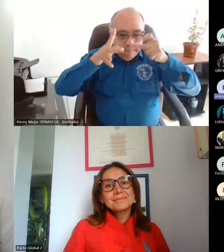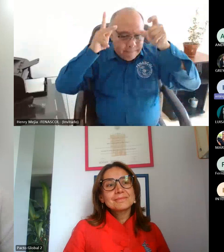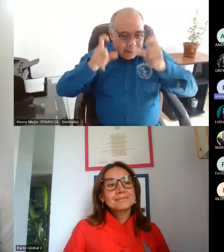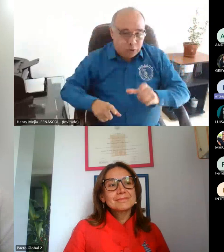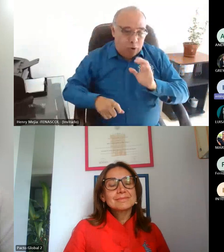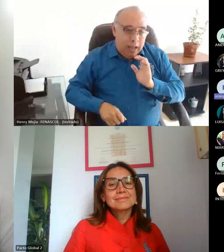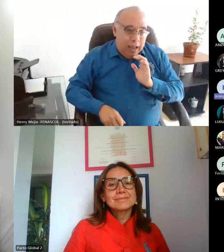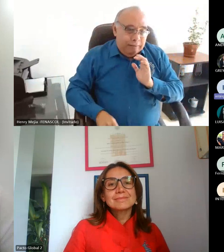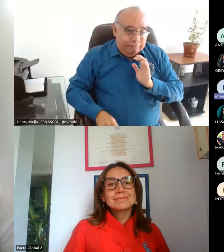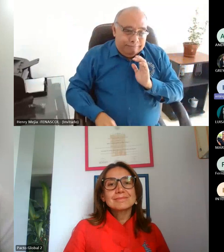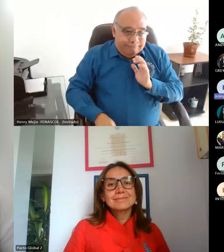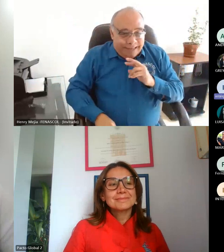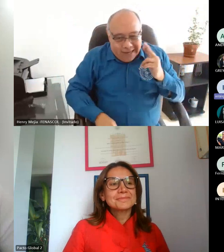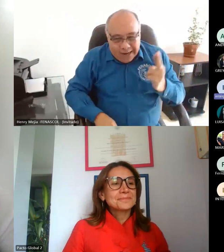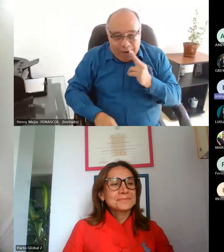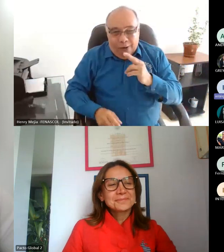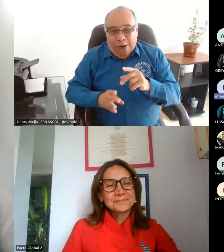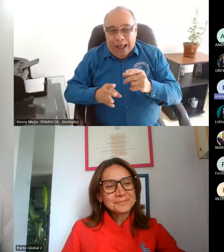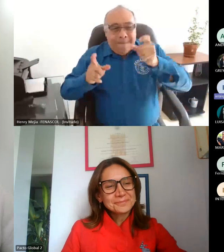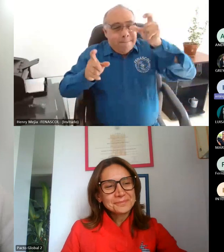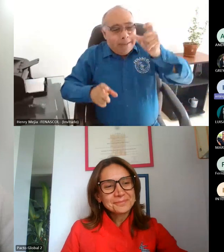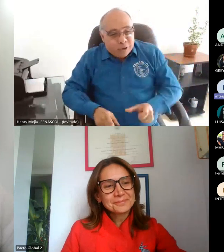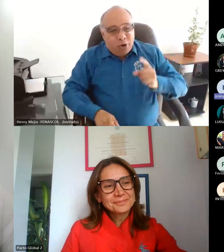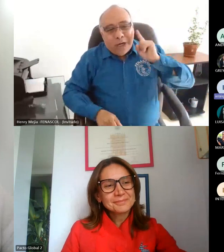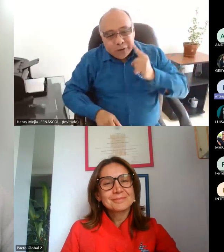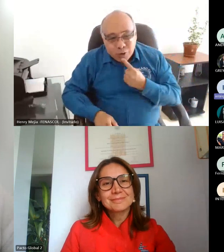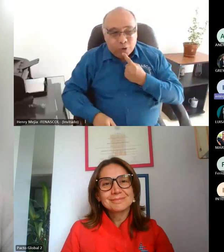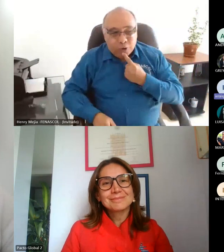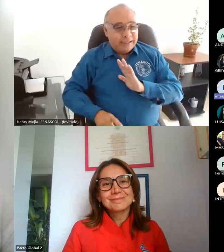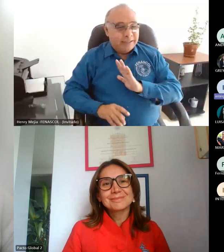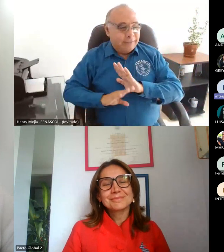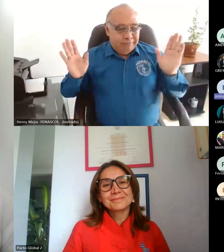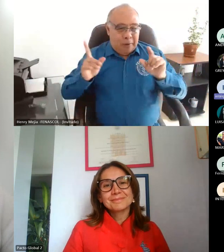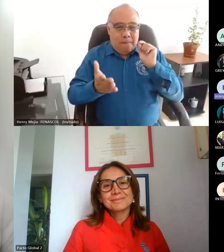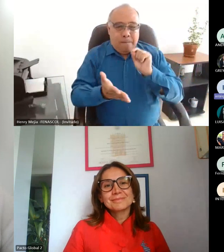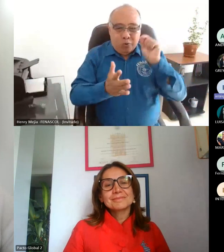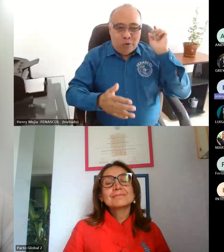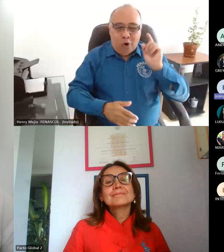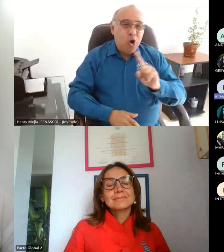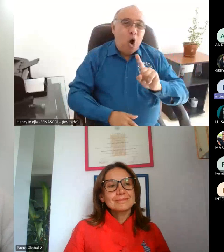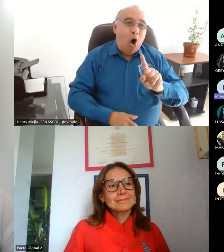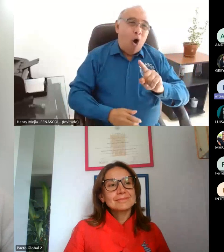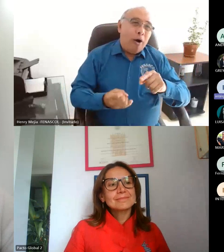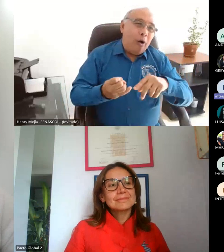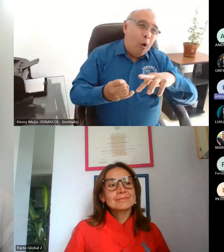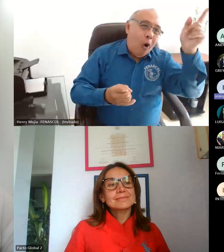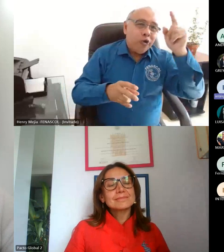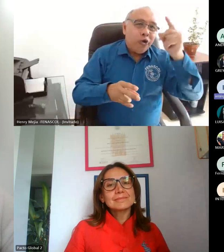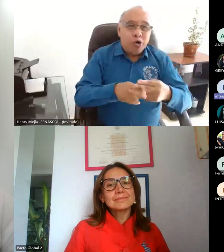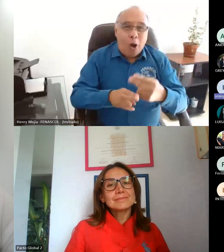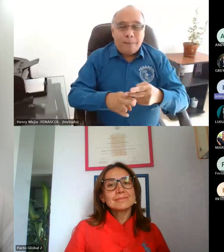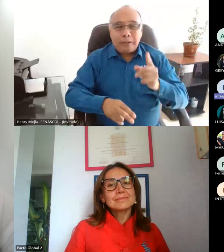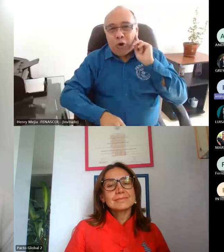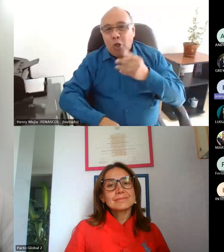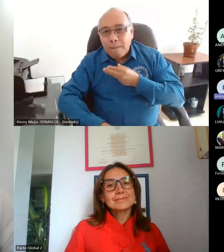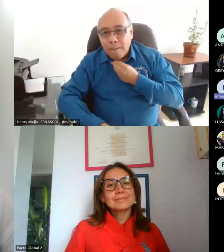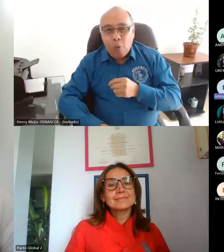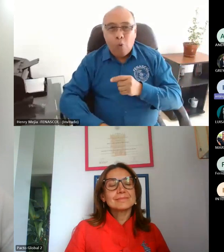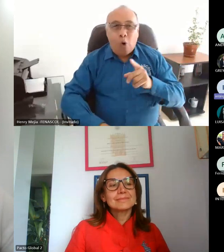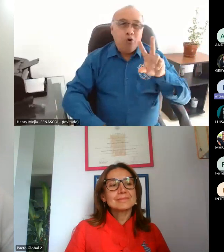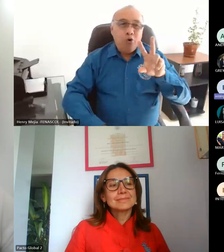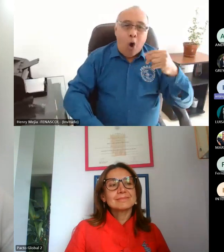Esos sí son capaces de hacer esto y eso pues lo que hace es vulnerar noos como personas Entonces tenemos que